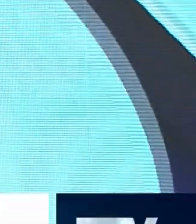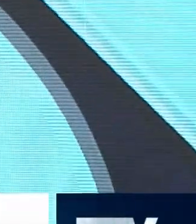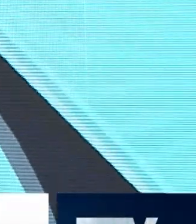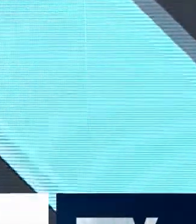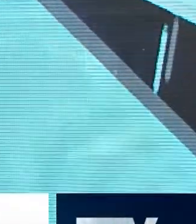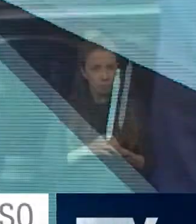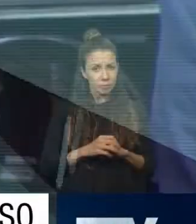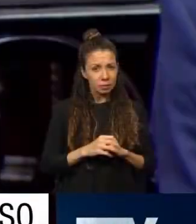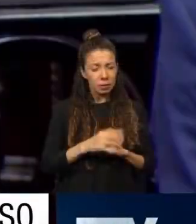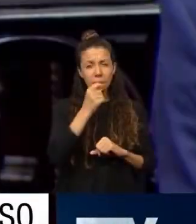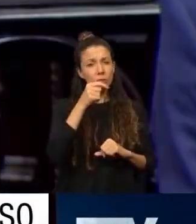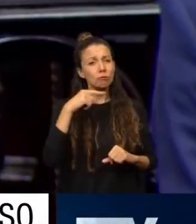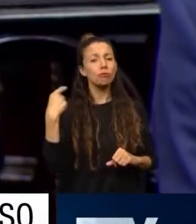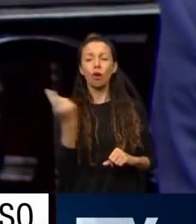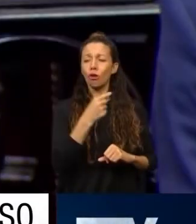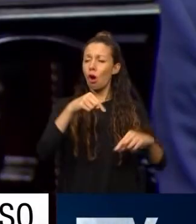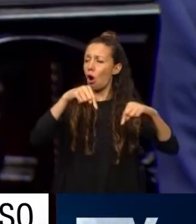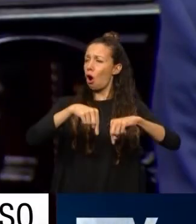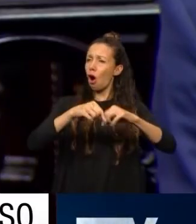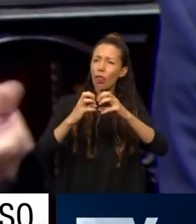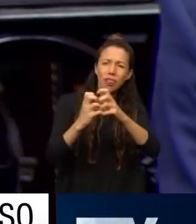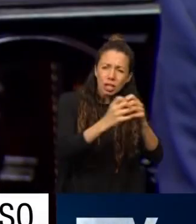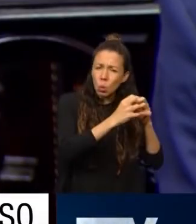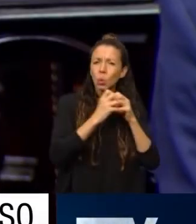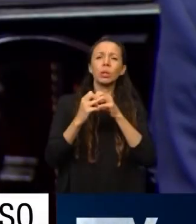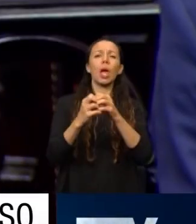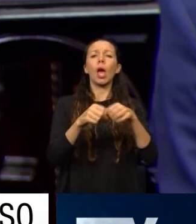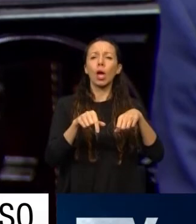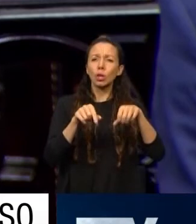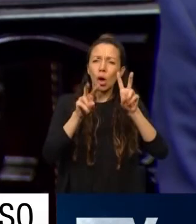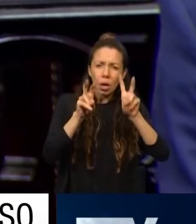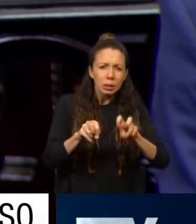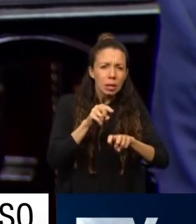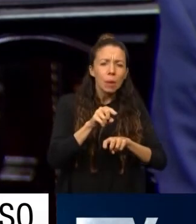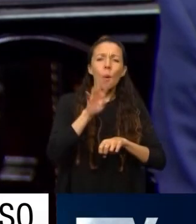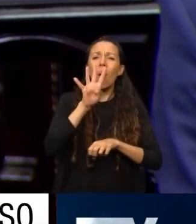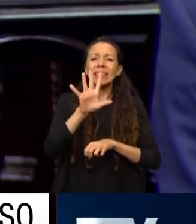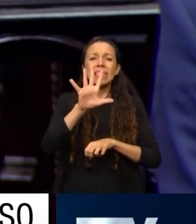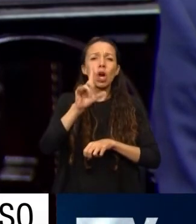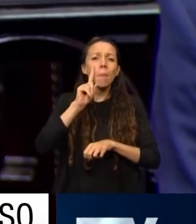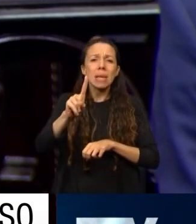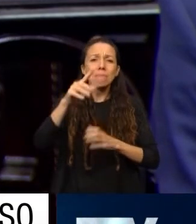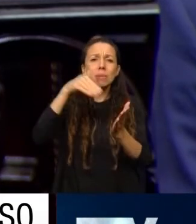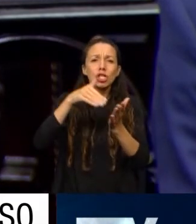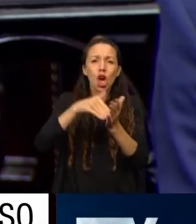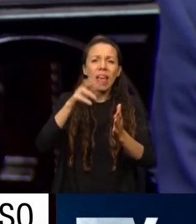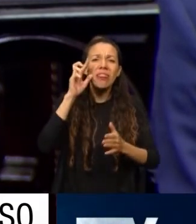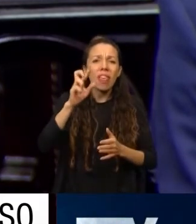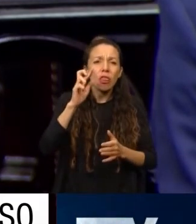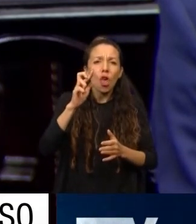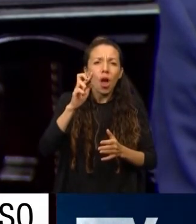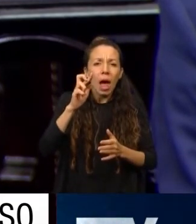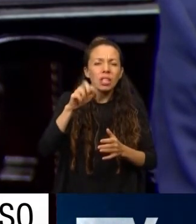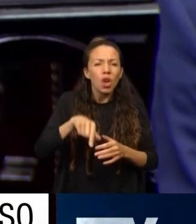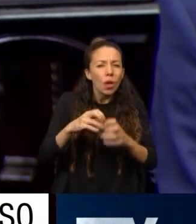vemos. Si estamos discutiendo acá hoy estos 45.000 millones de dólares es porque